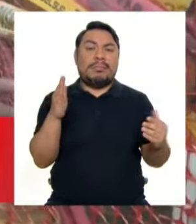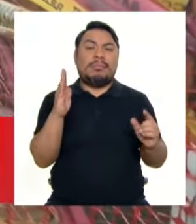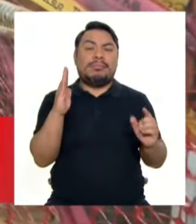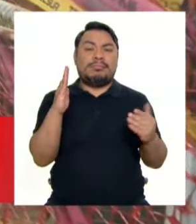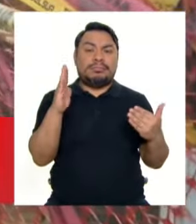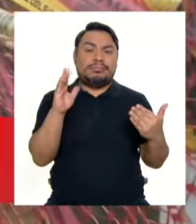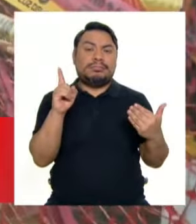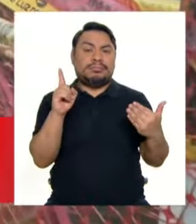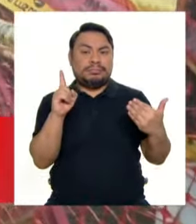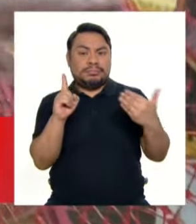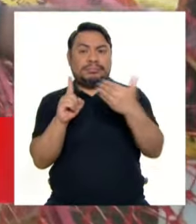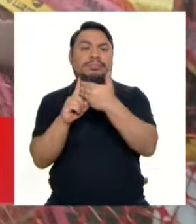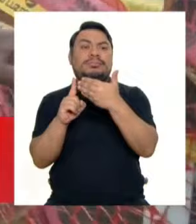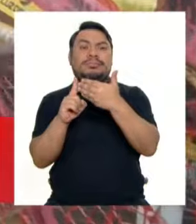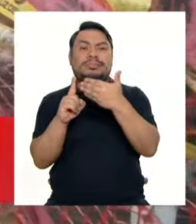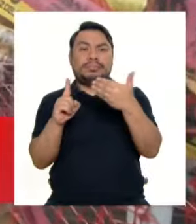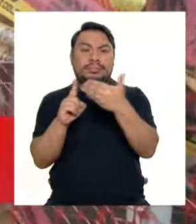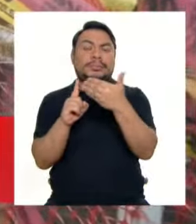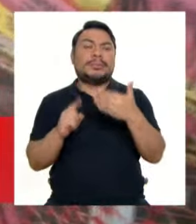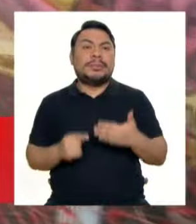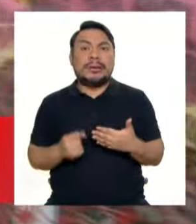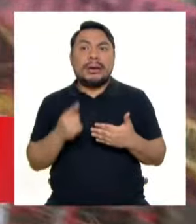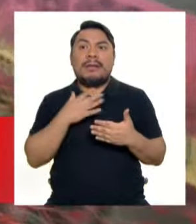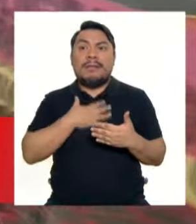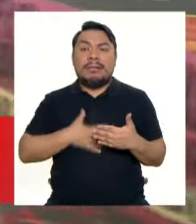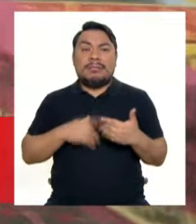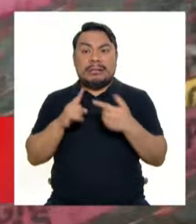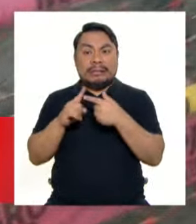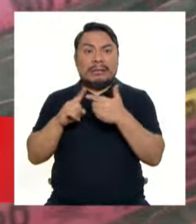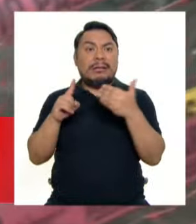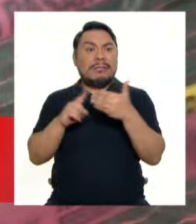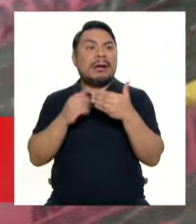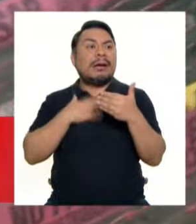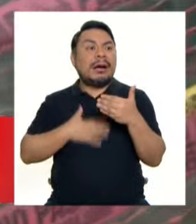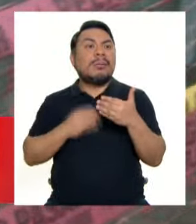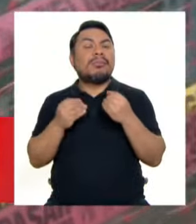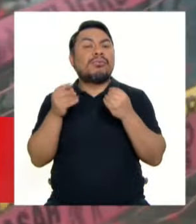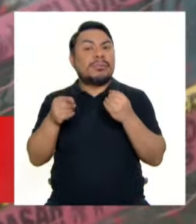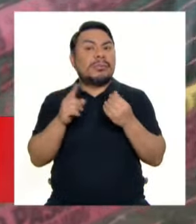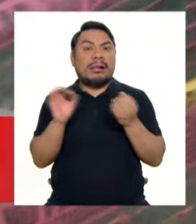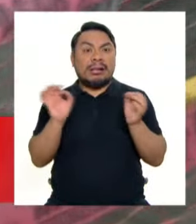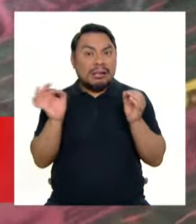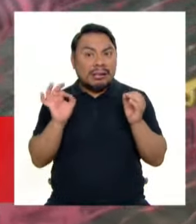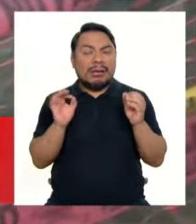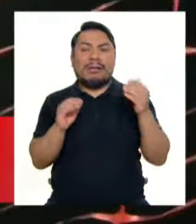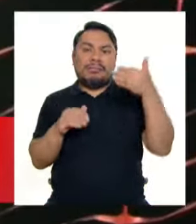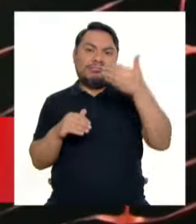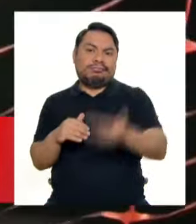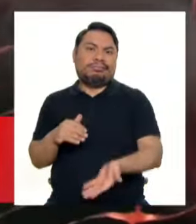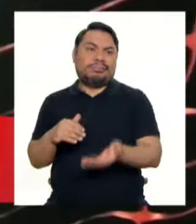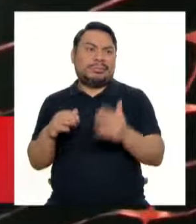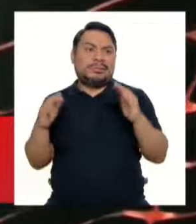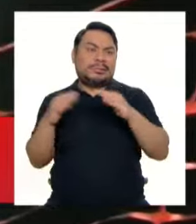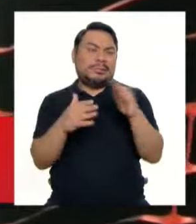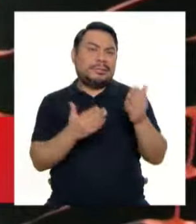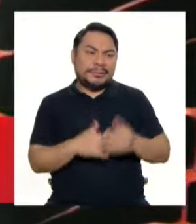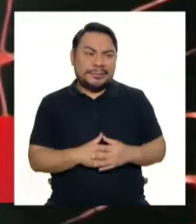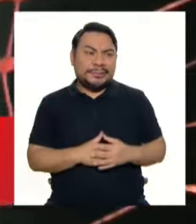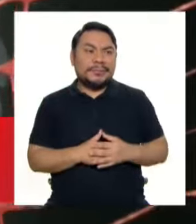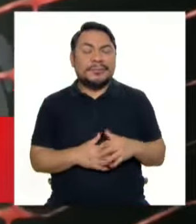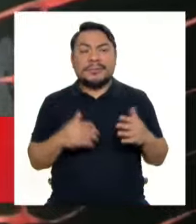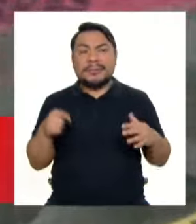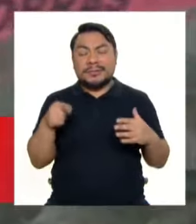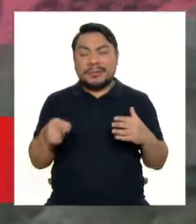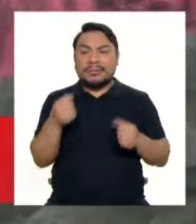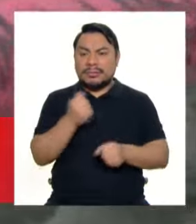ido el poste esto se iba la parte baja y había una desgracia total Julia Lisa vive justo debajo de este lugar y